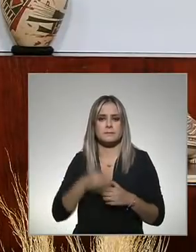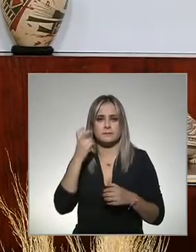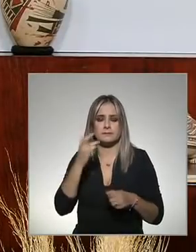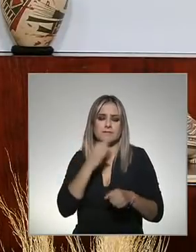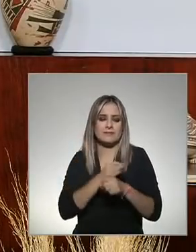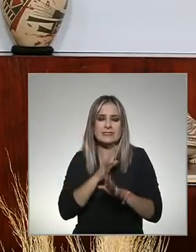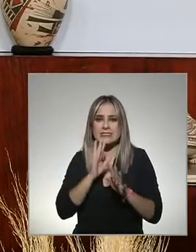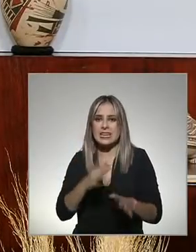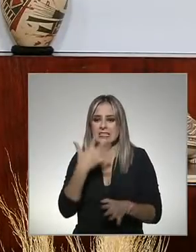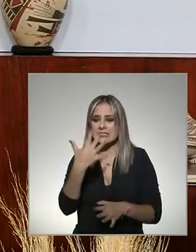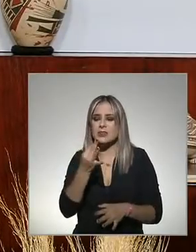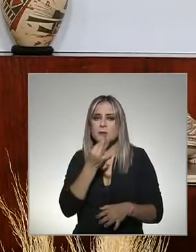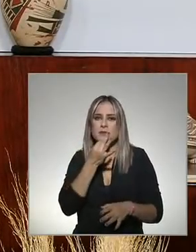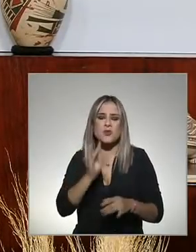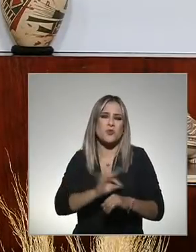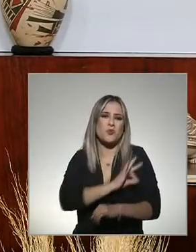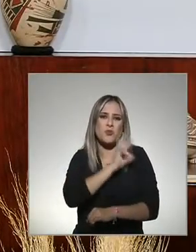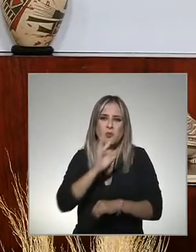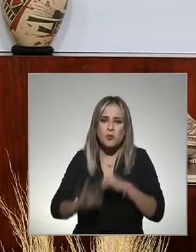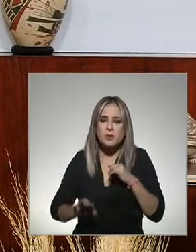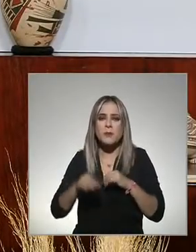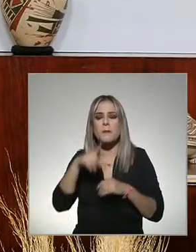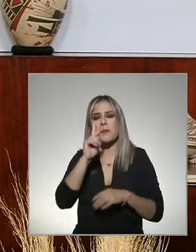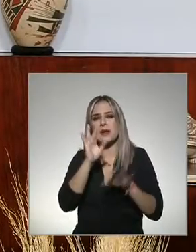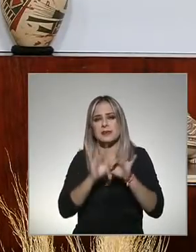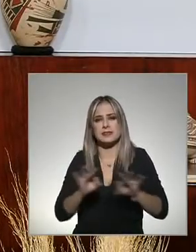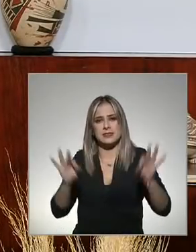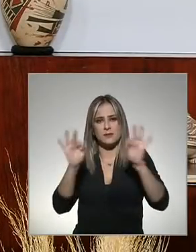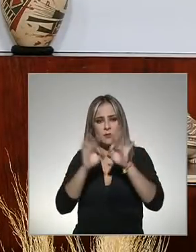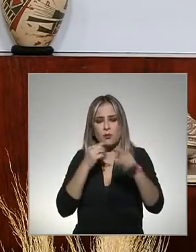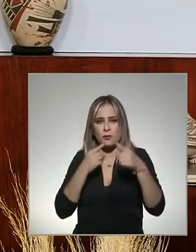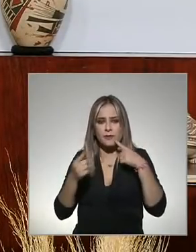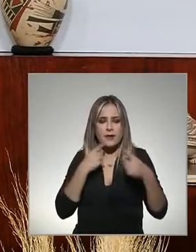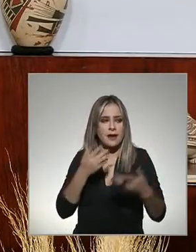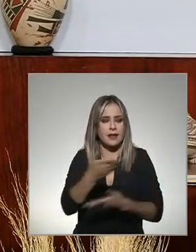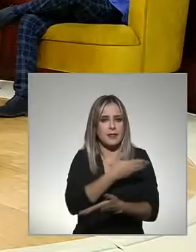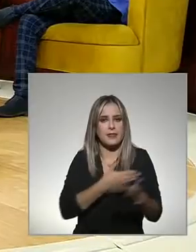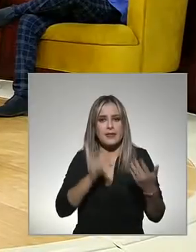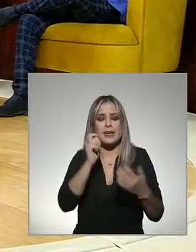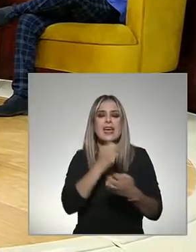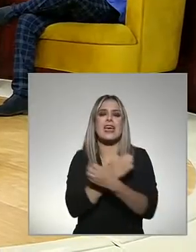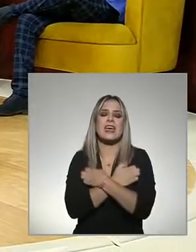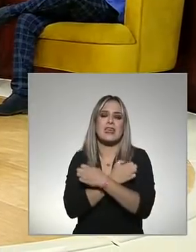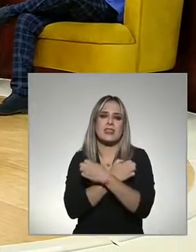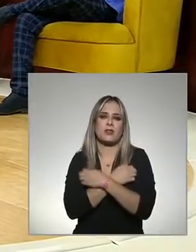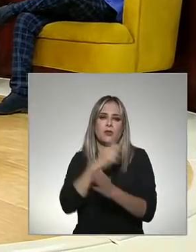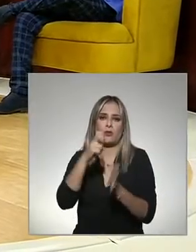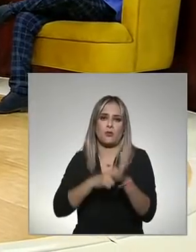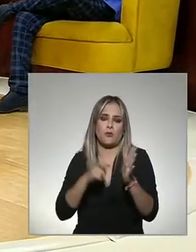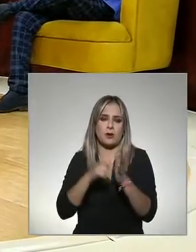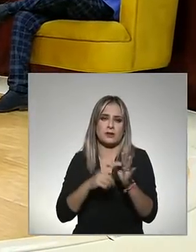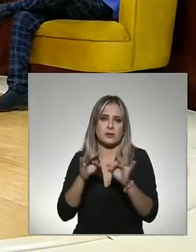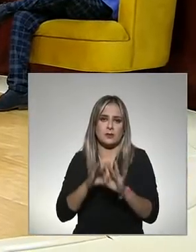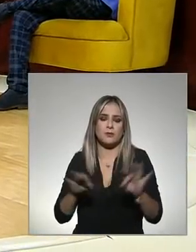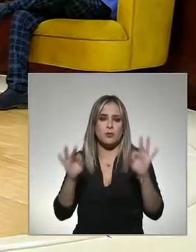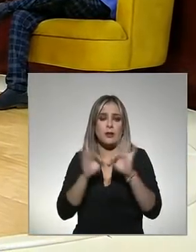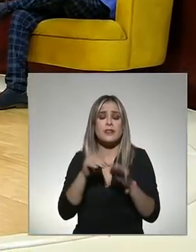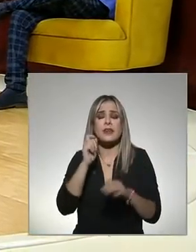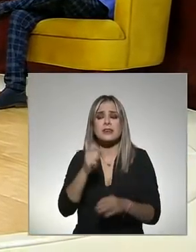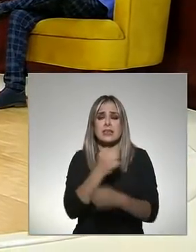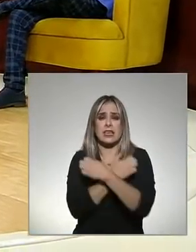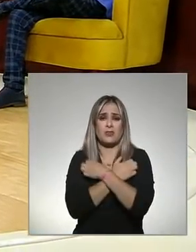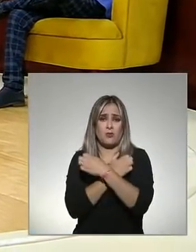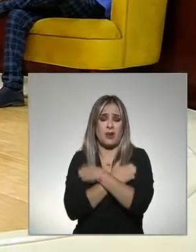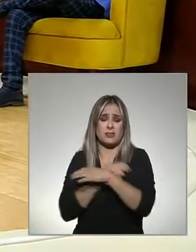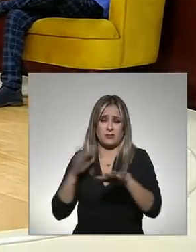en los últimos 5 minutos del programa, pero es importante ponerlo sobre la mesa, es la educación. ¿Cómo se está transformando la educación en esta